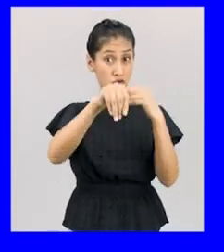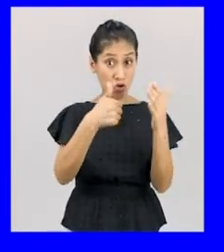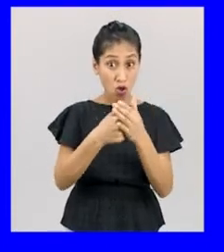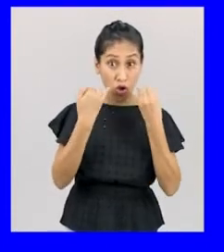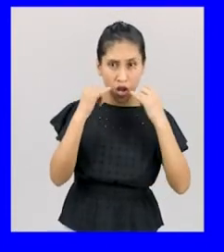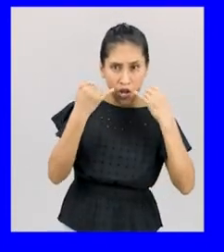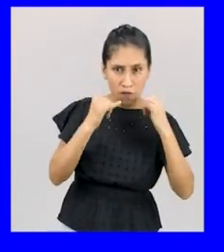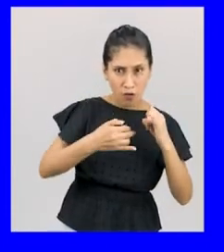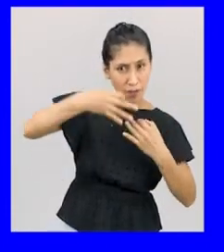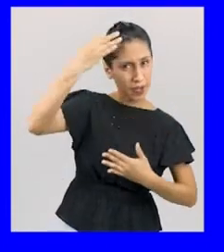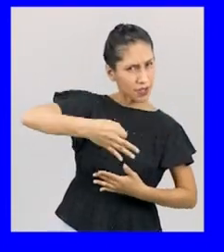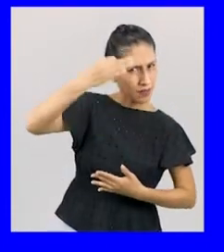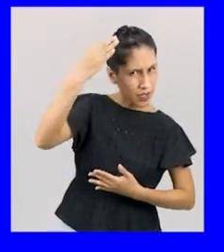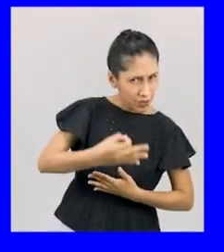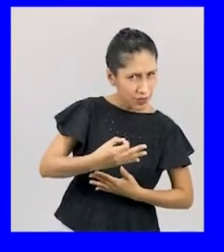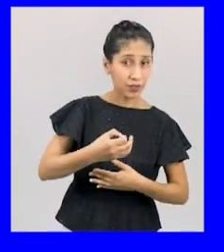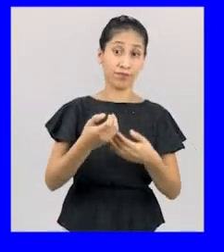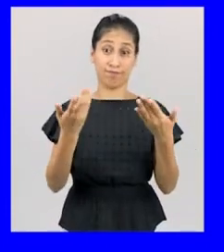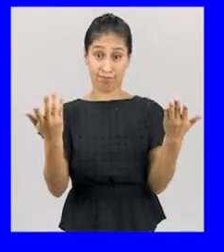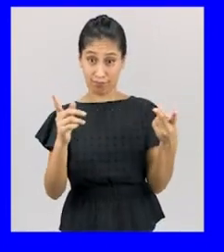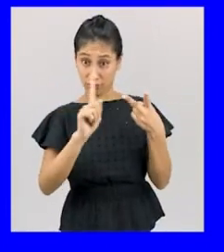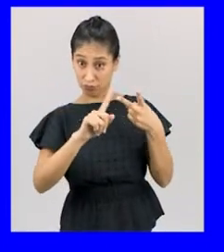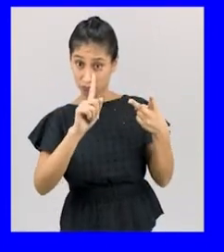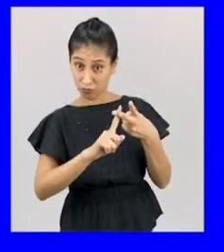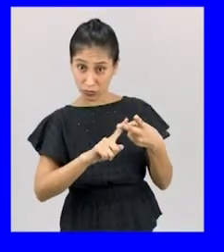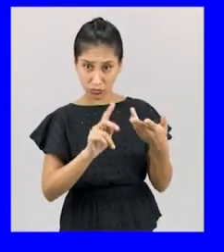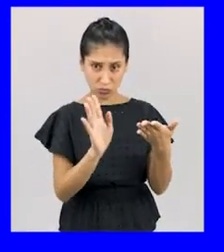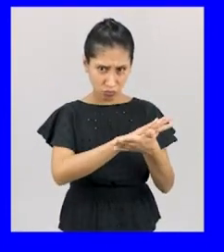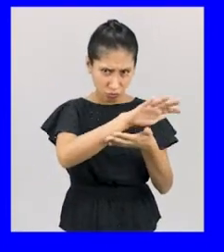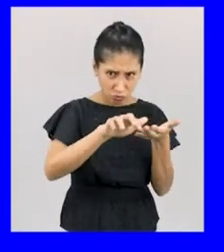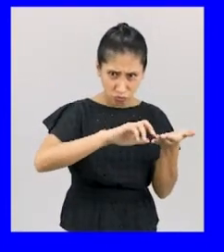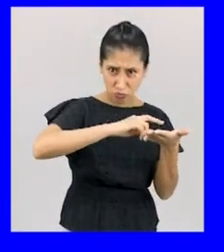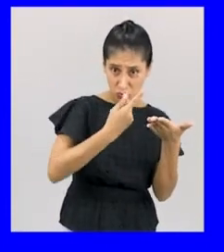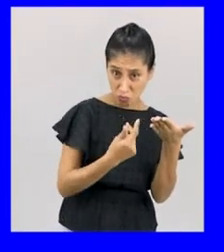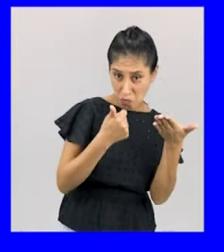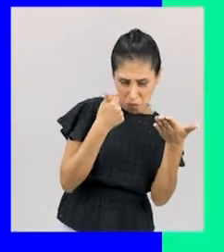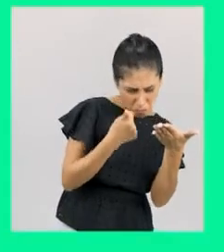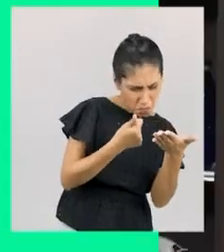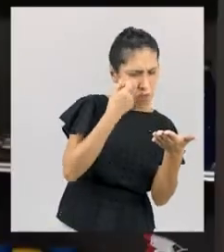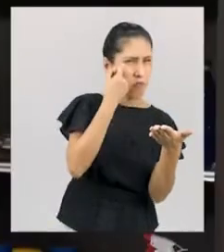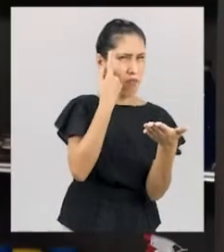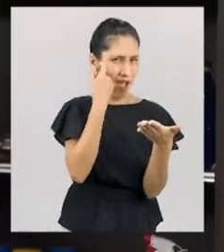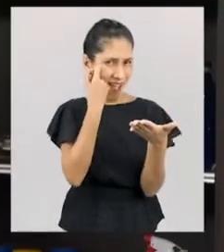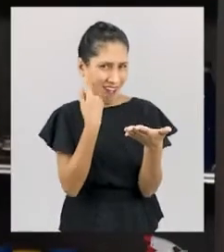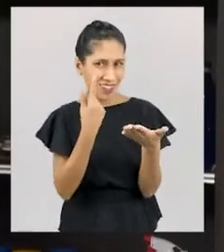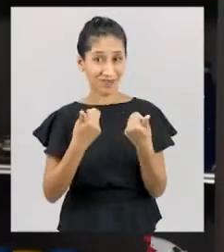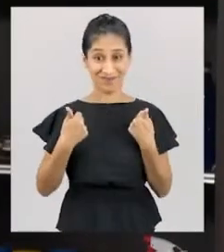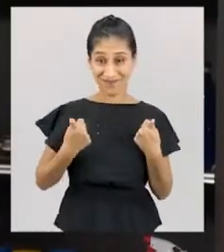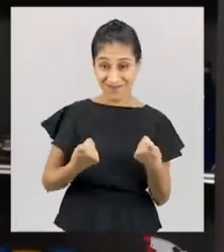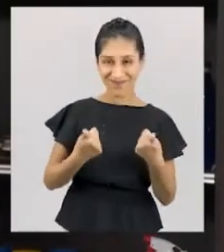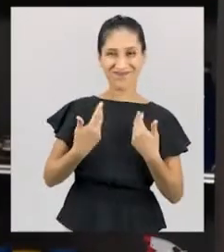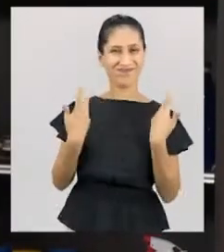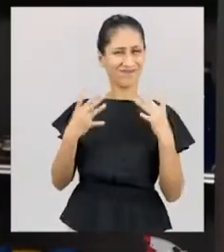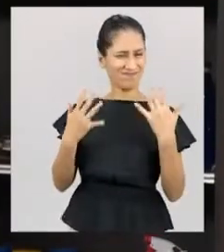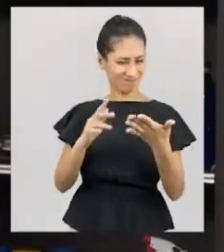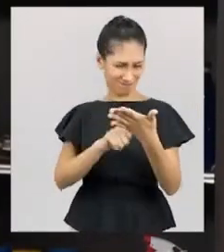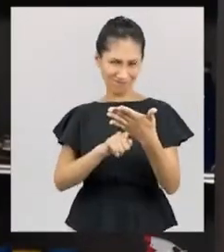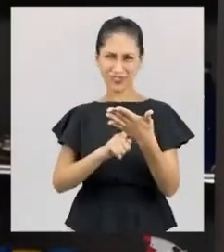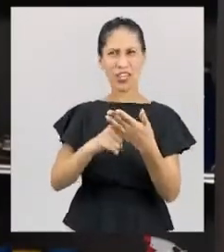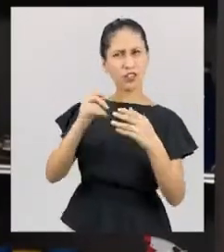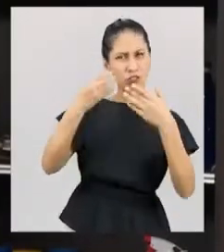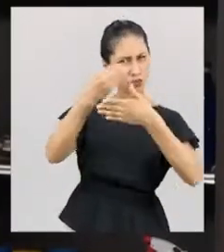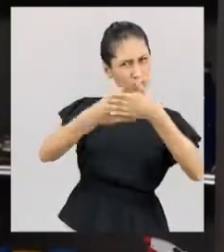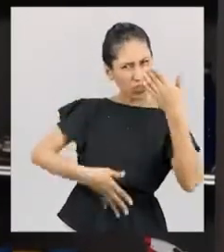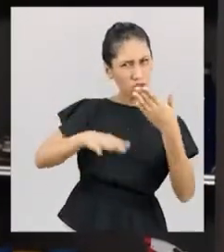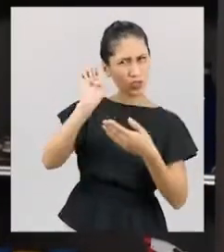son. No cabe la persuasión ni el doble sentido de las palabras. Profesor, ya lo tengo. Estos